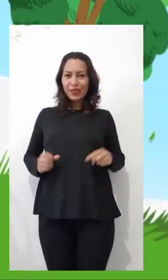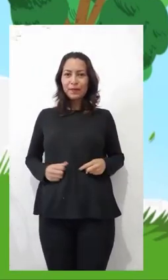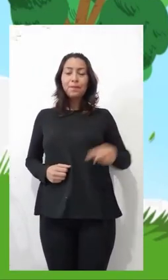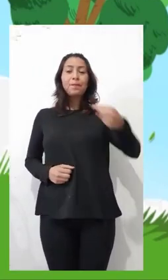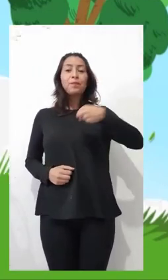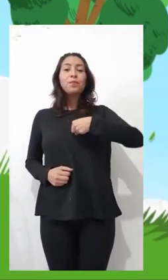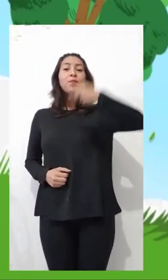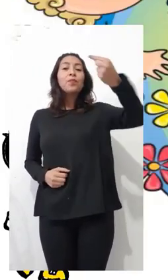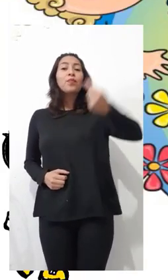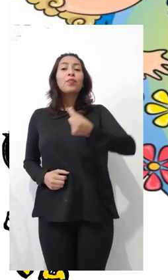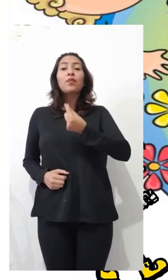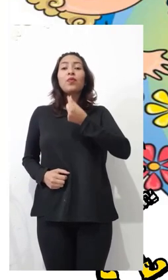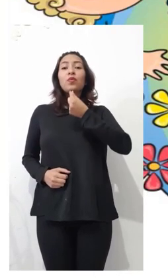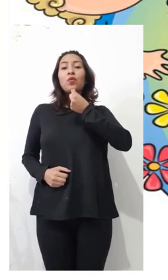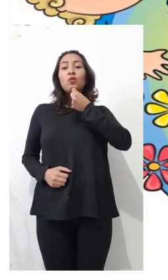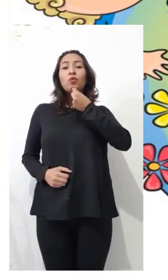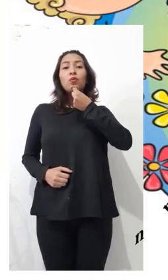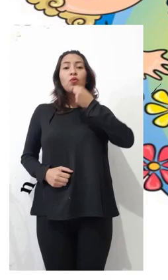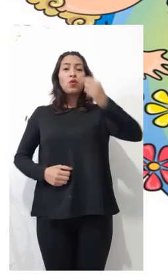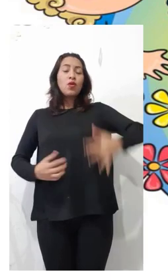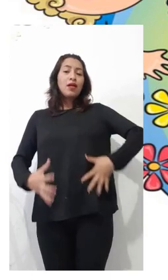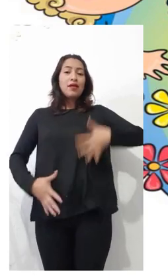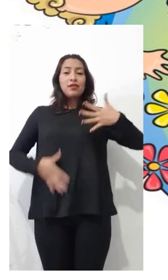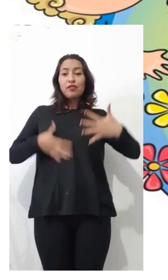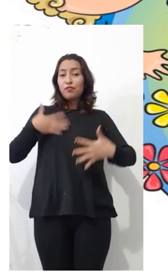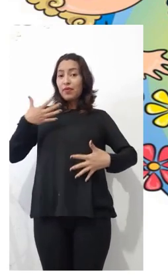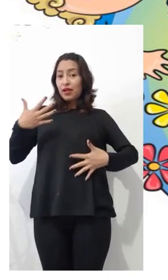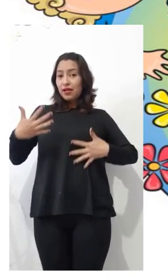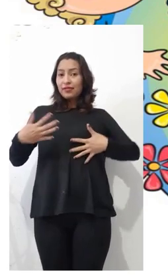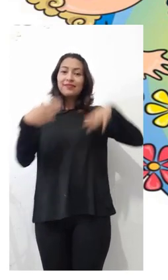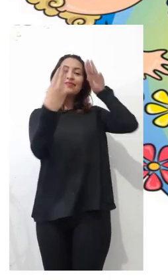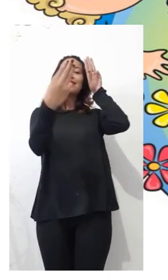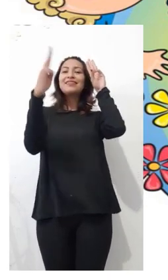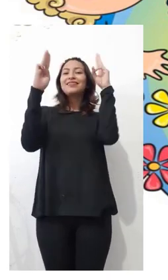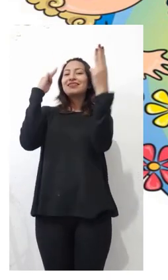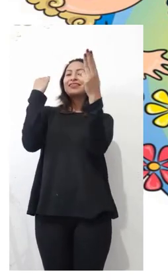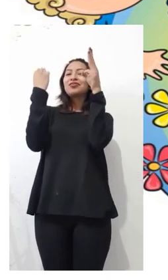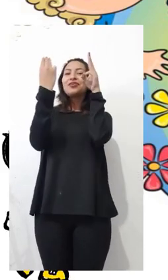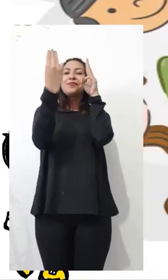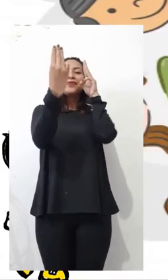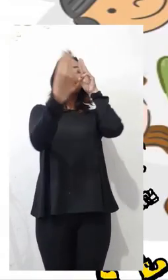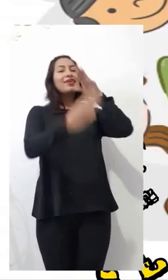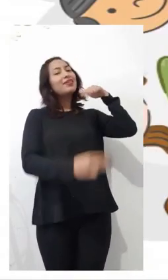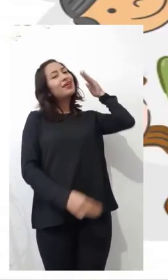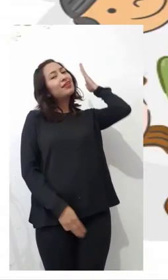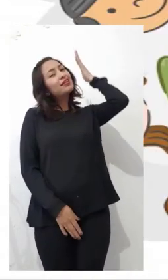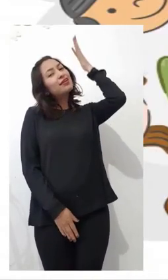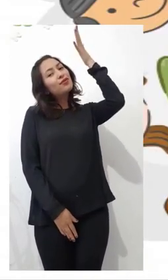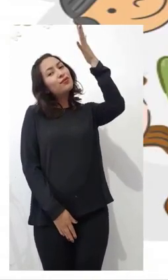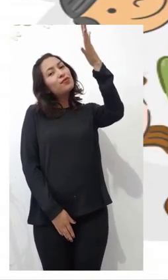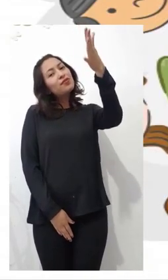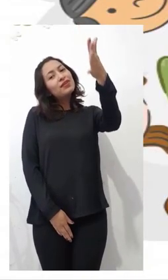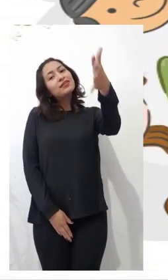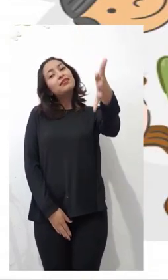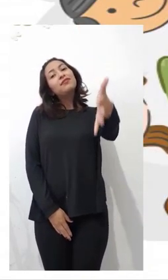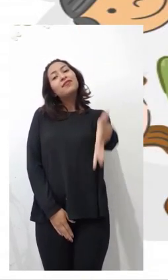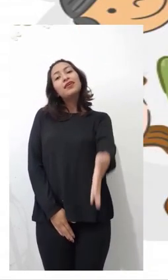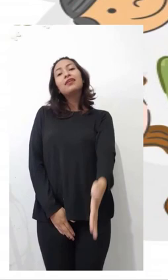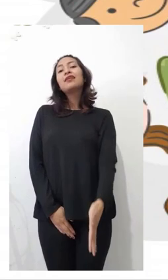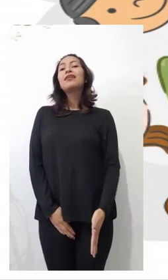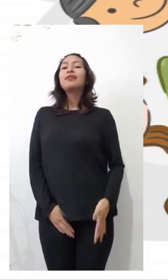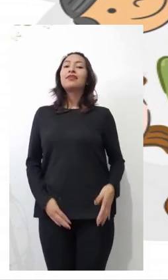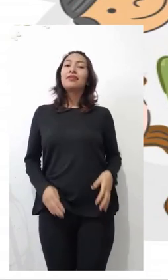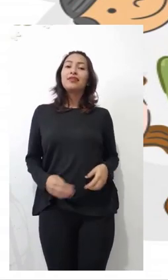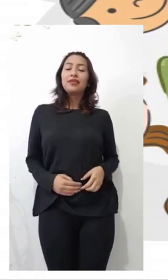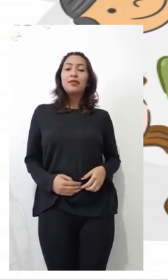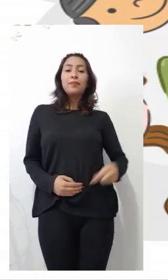Soy el niño, la dulce promesa de una vida de goces sin